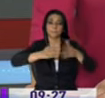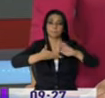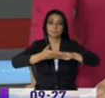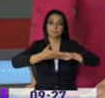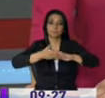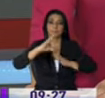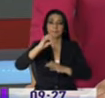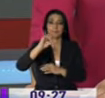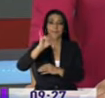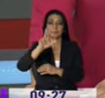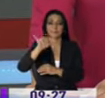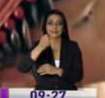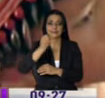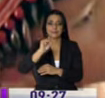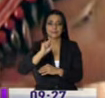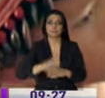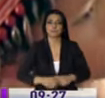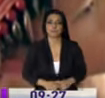comunidad Cayapas.